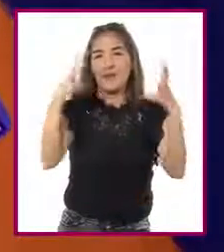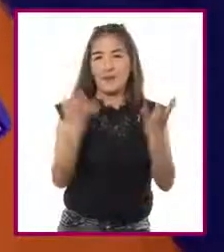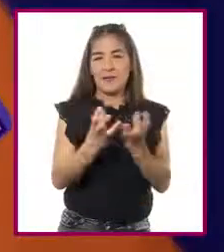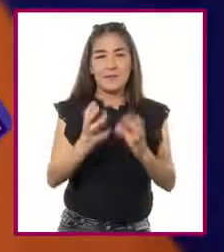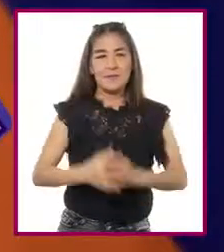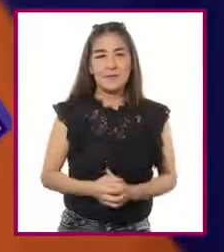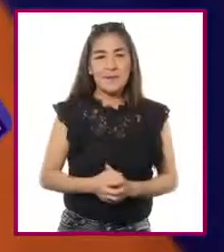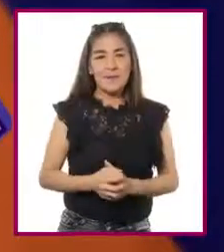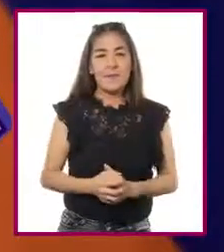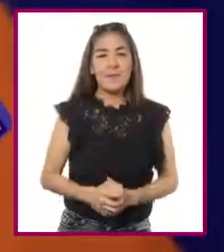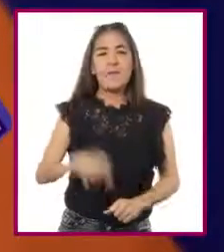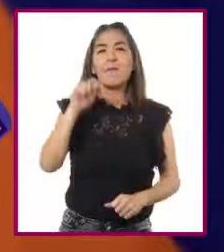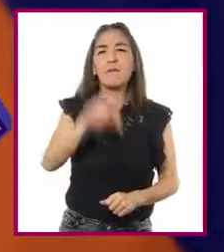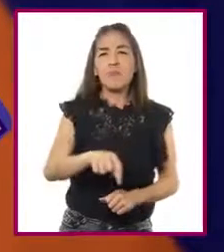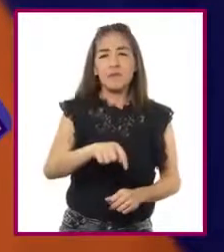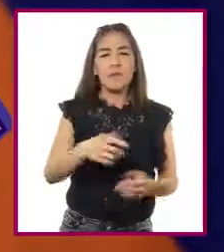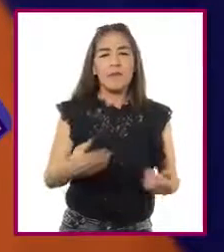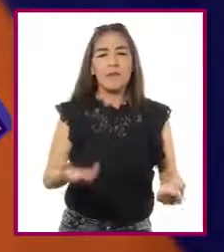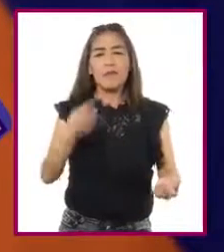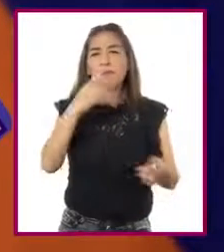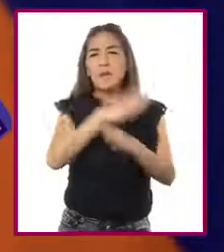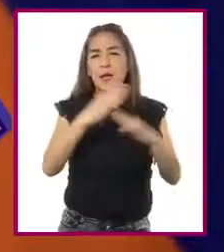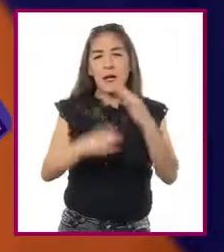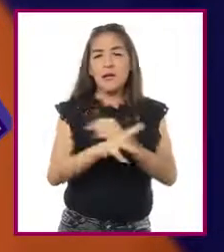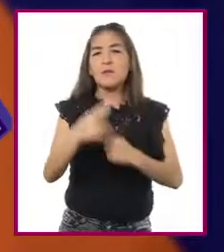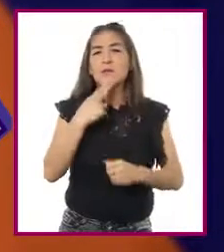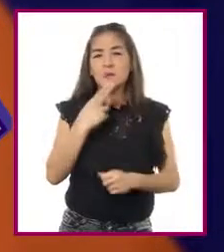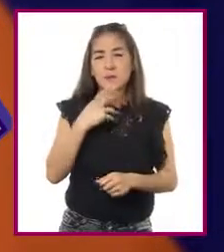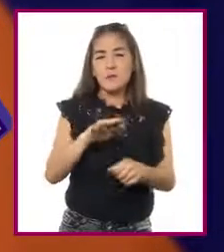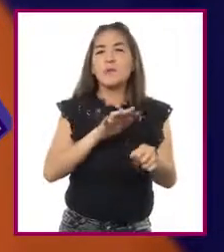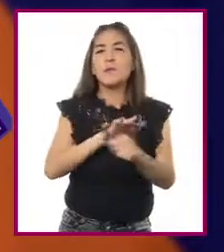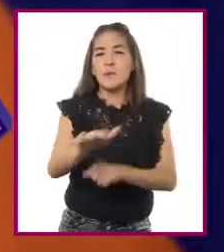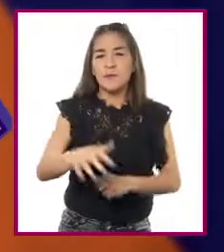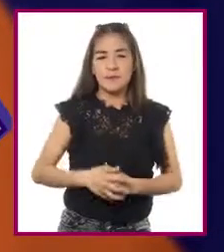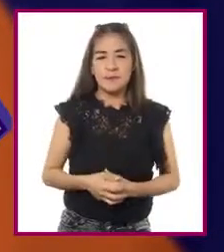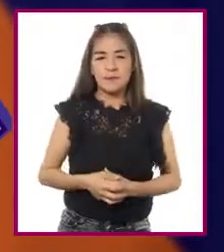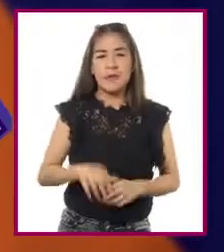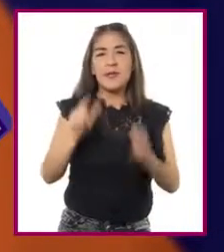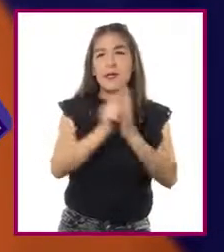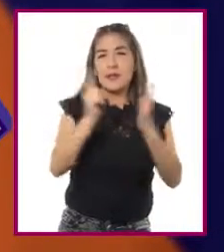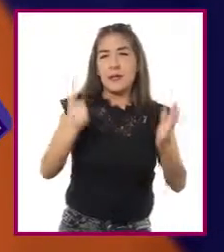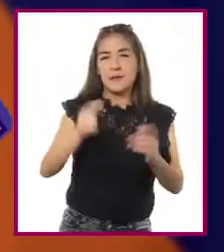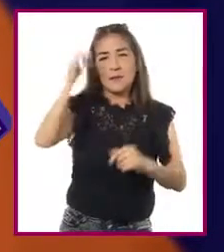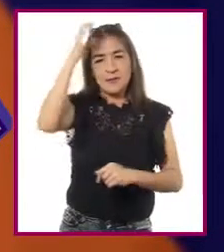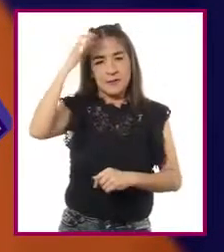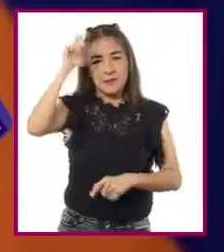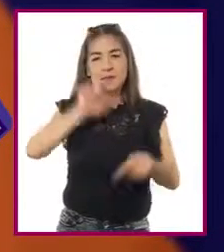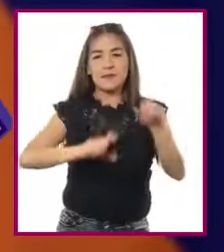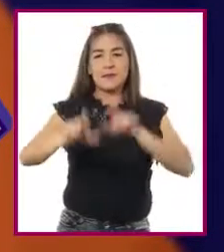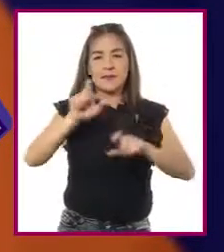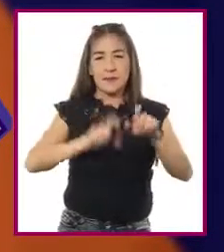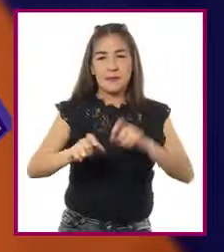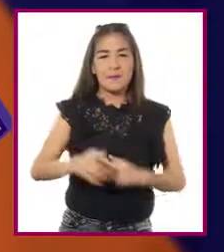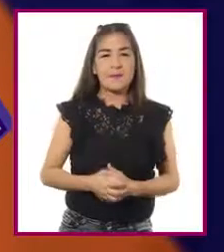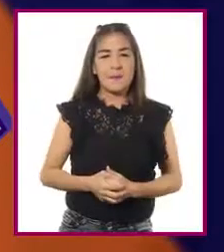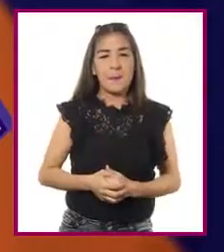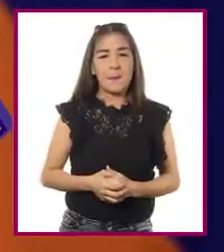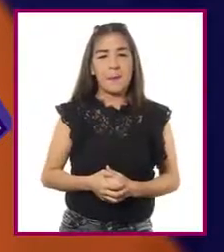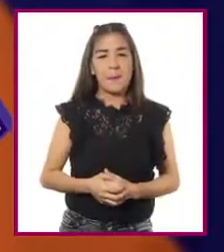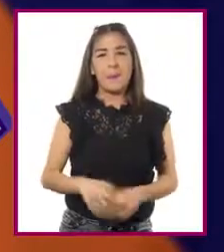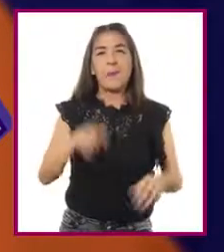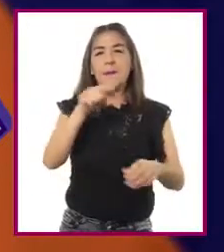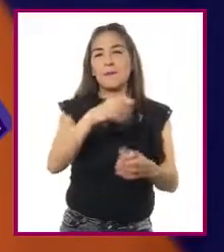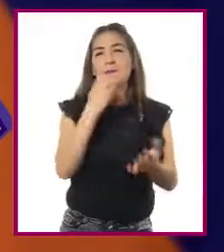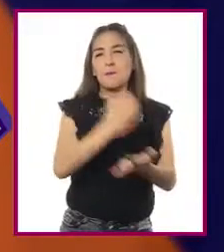Los materiales que vamos a utilizar en esta sesión son los siguientes: su libro de textos de ciencias con énfasis en química,